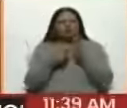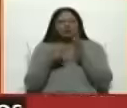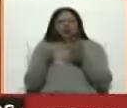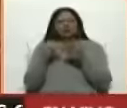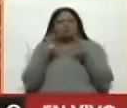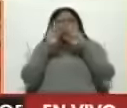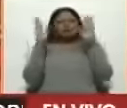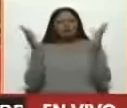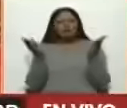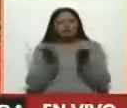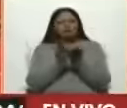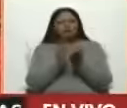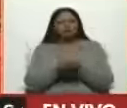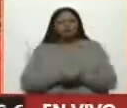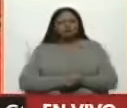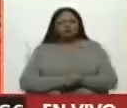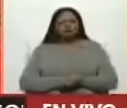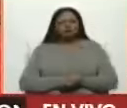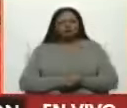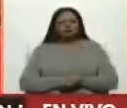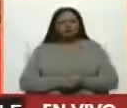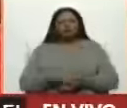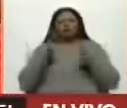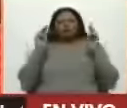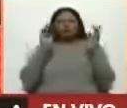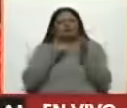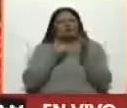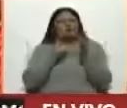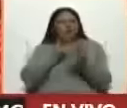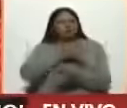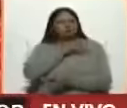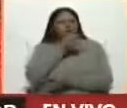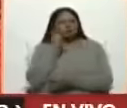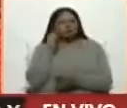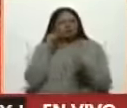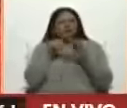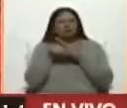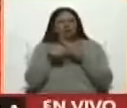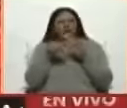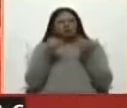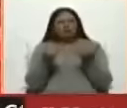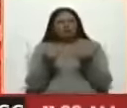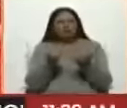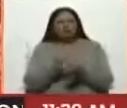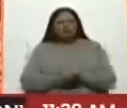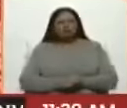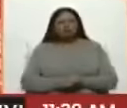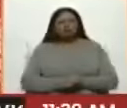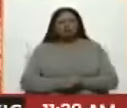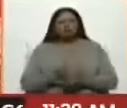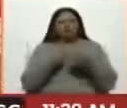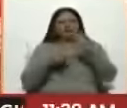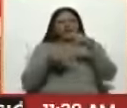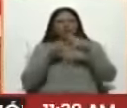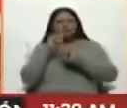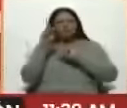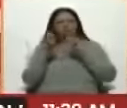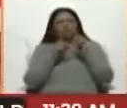derecha mundial del tema de las redes sociales, que usted se mete en TikTok y